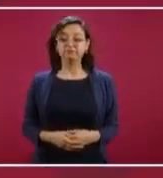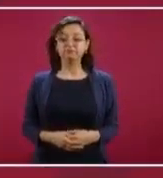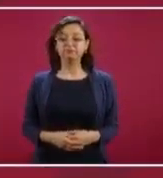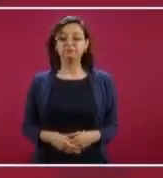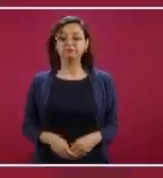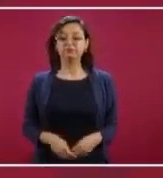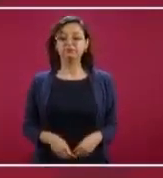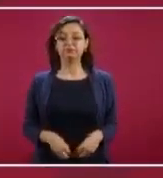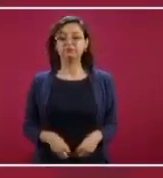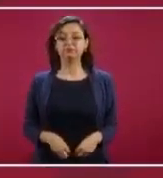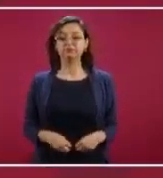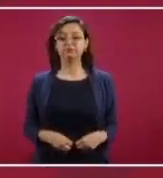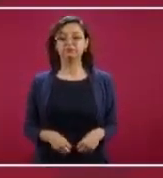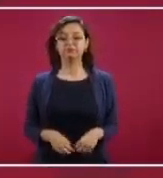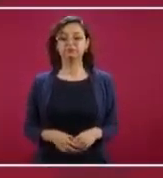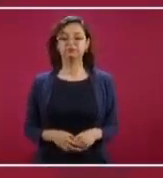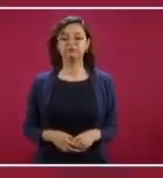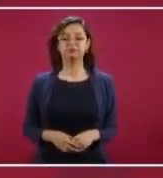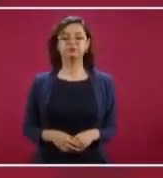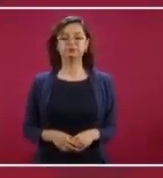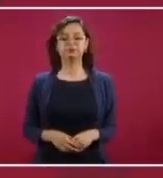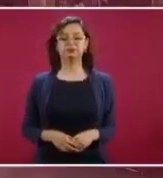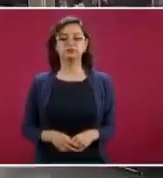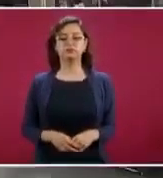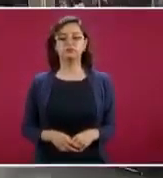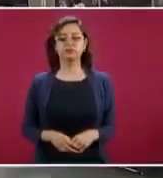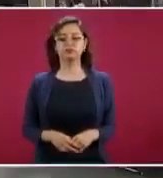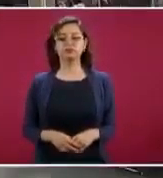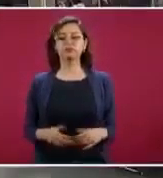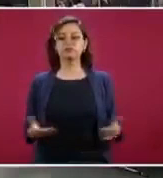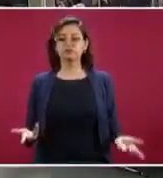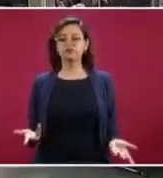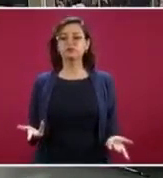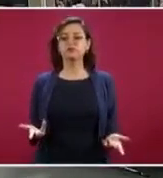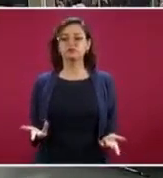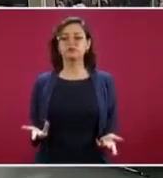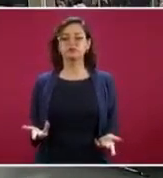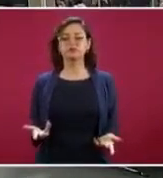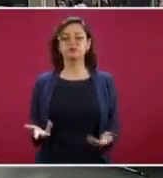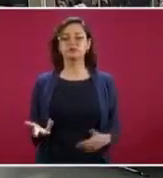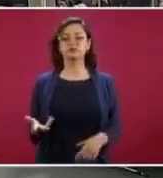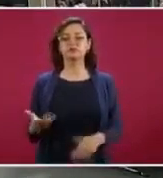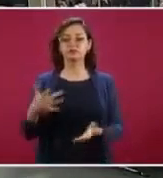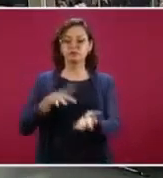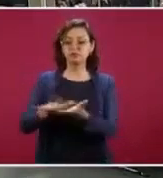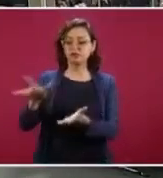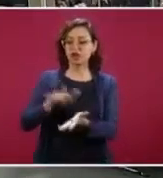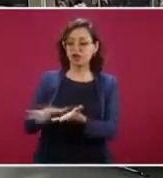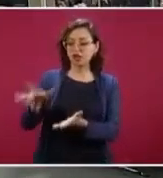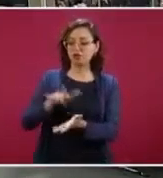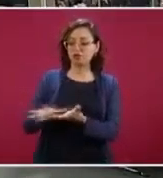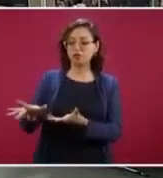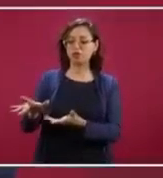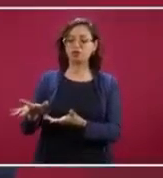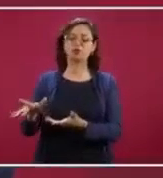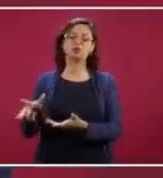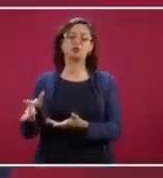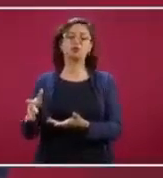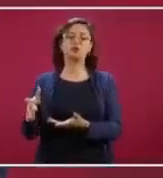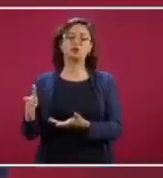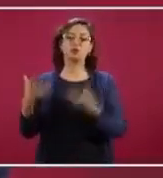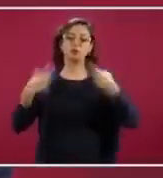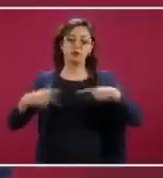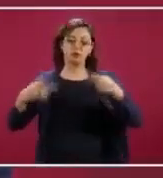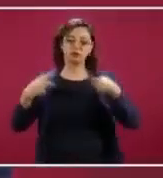se está invirtiendo más, le está llegando más apoyo a